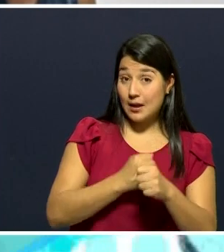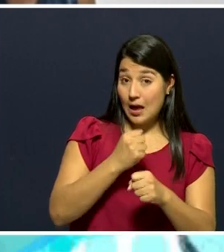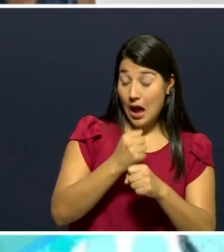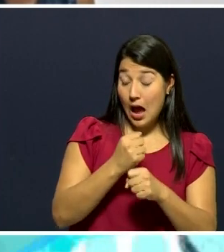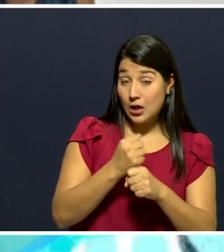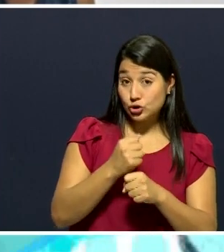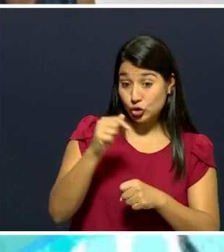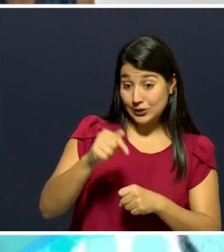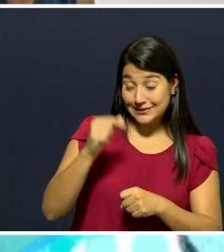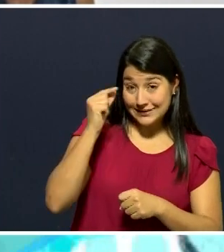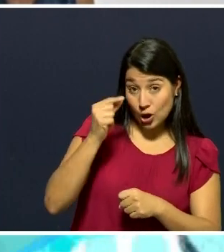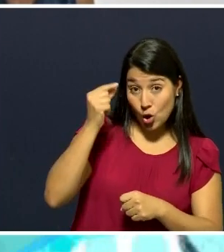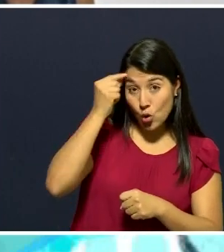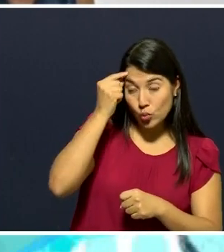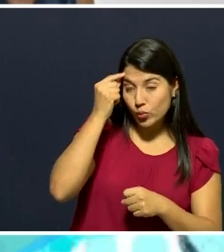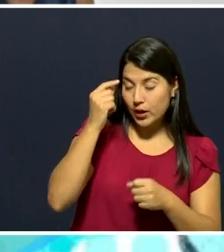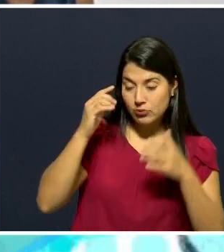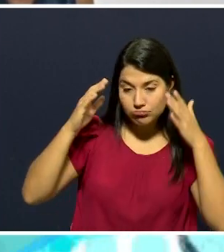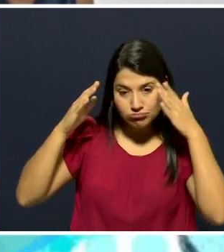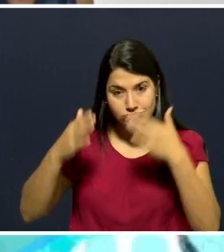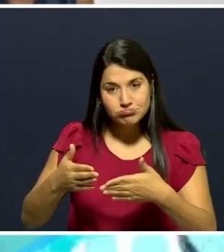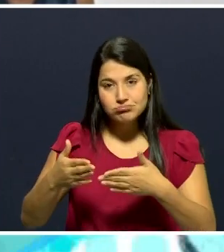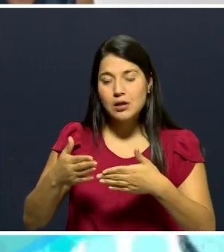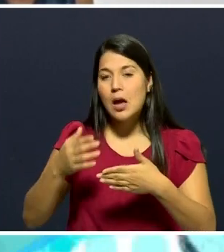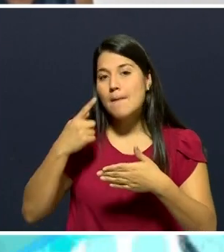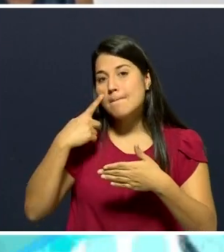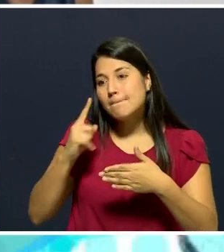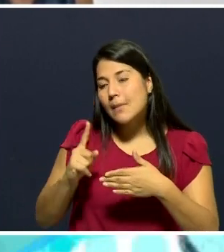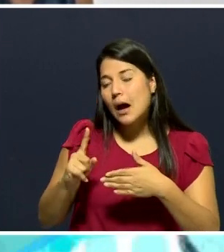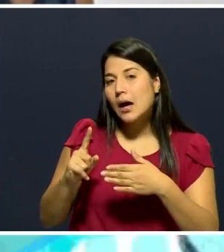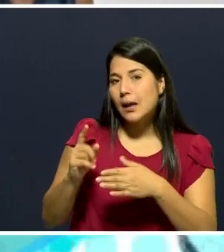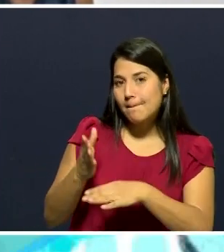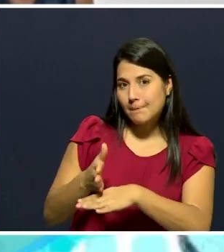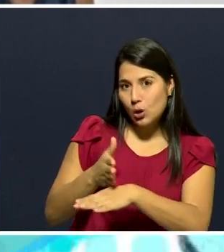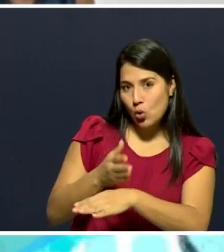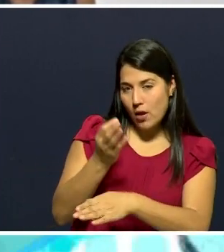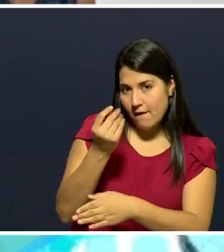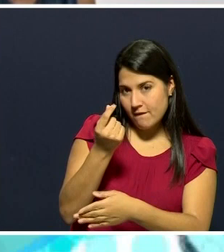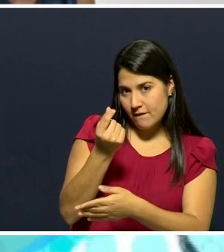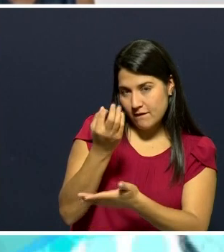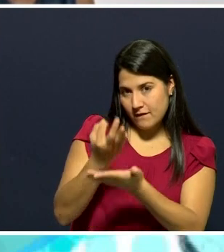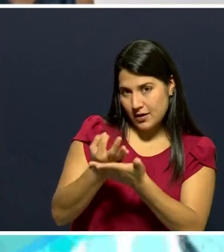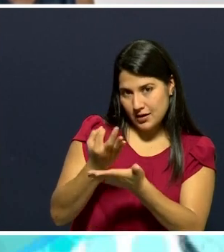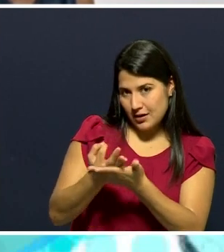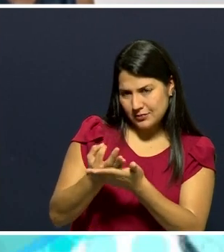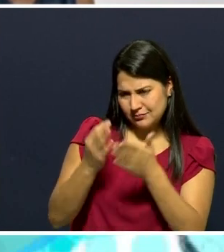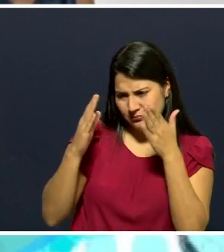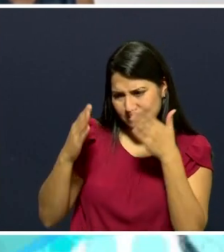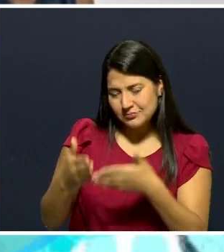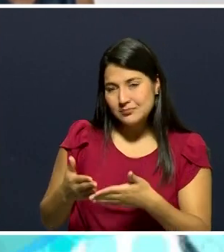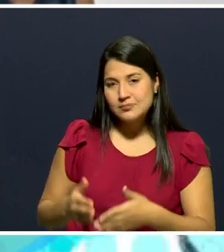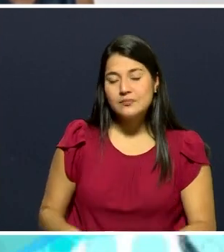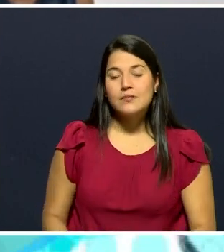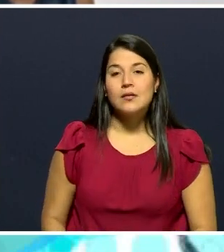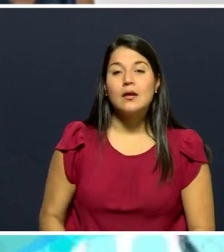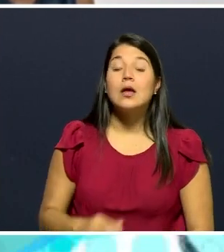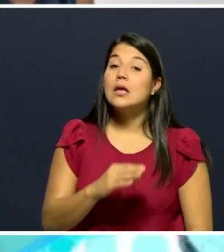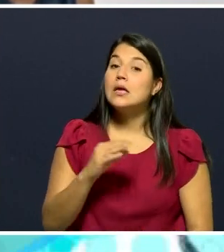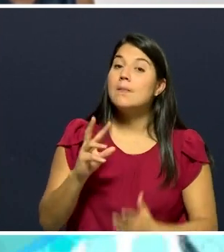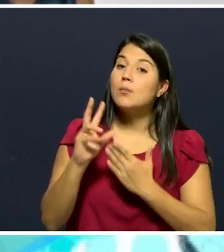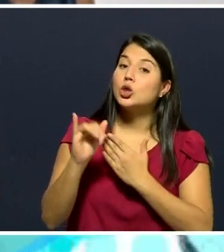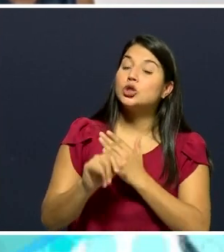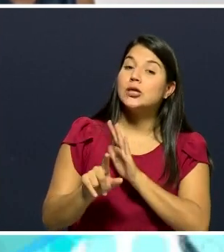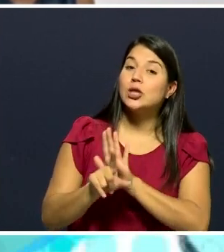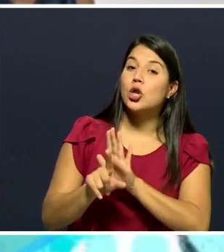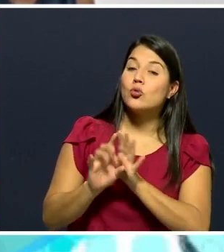del gobierno estuviera totalmente dedicada en temas legislativos, básicamente al tema de las finanzas y de proyectos de ley que